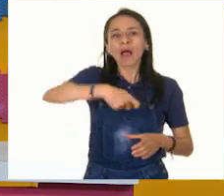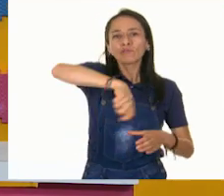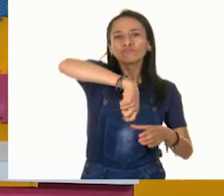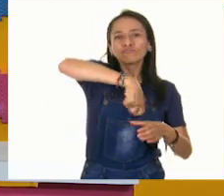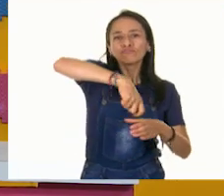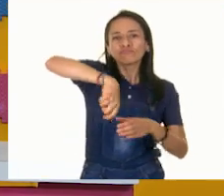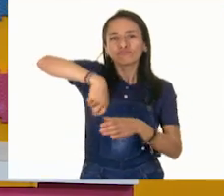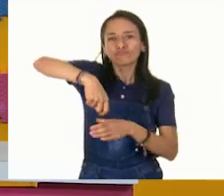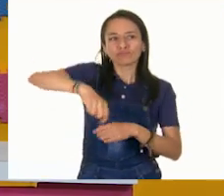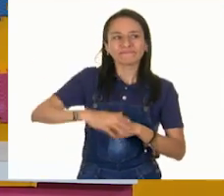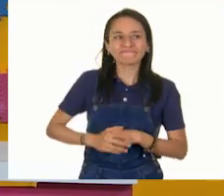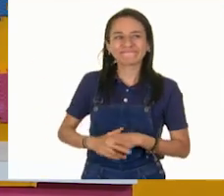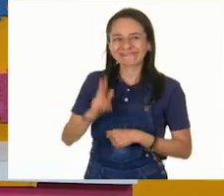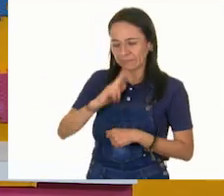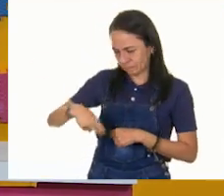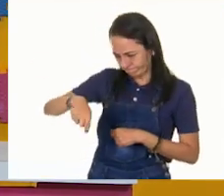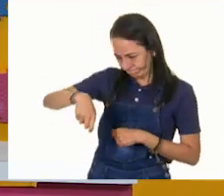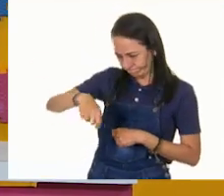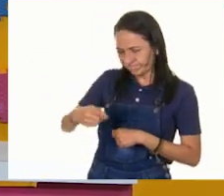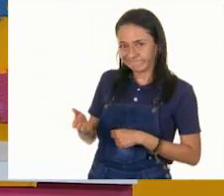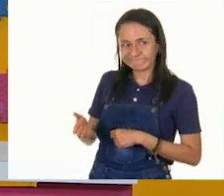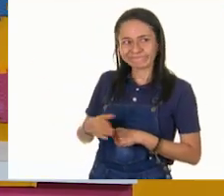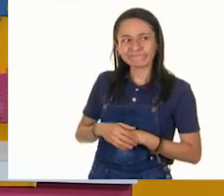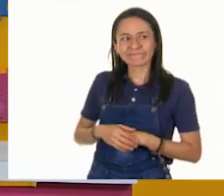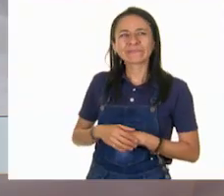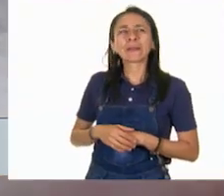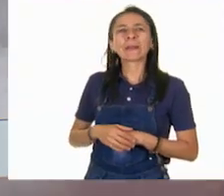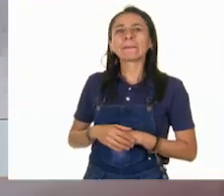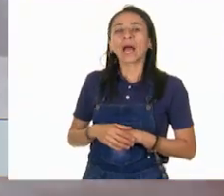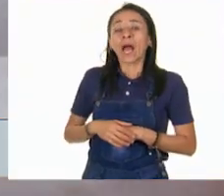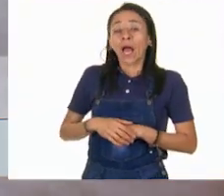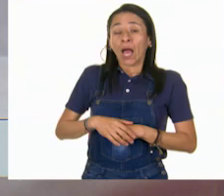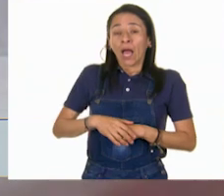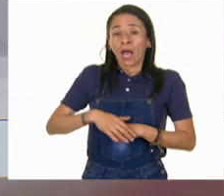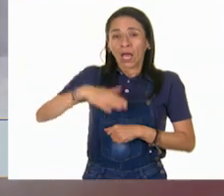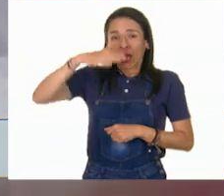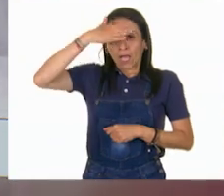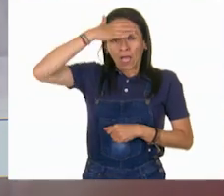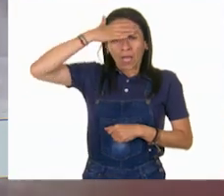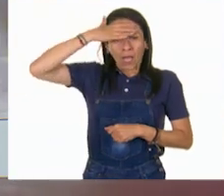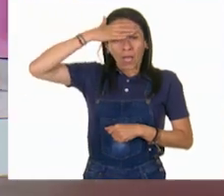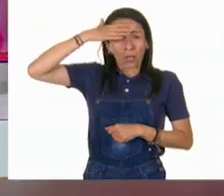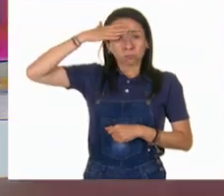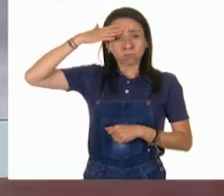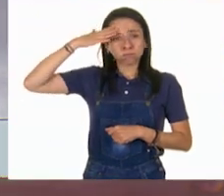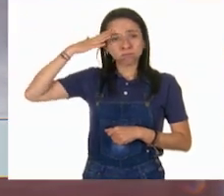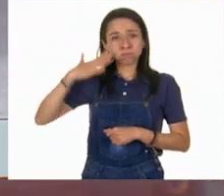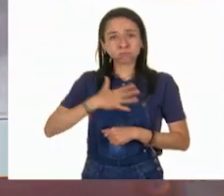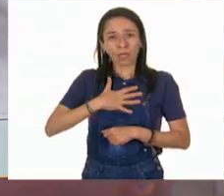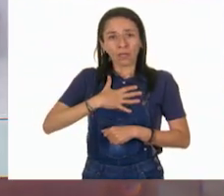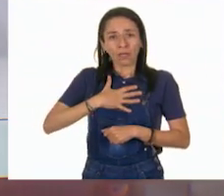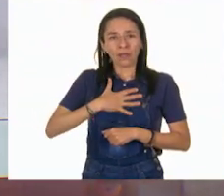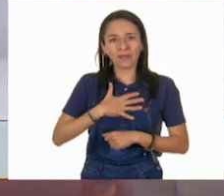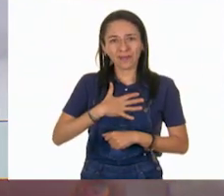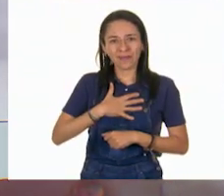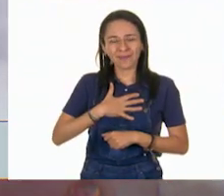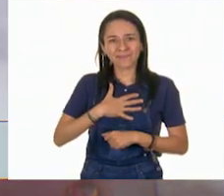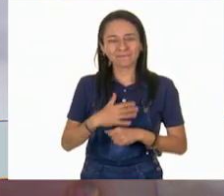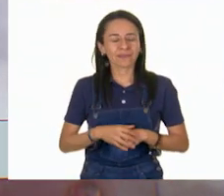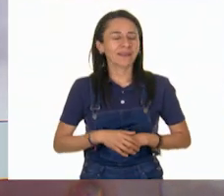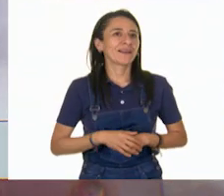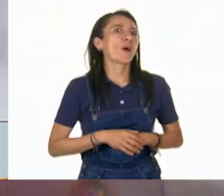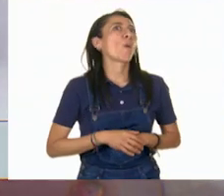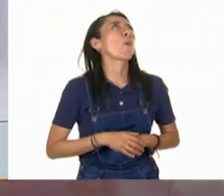Esto ya se ve más como fiuf. ¡Ah, qué alivio! Exacto. ¡Qué alivio! ¡Qué alivio! Que había